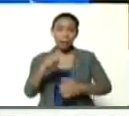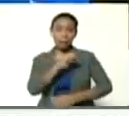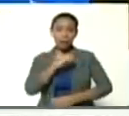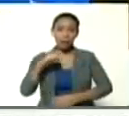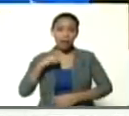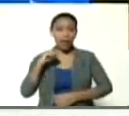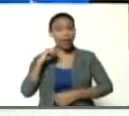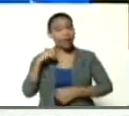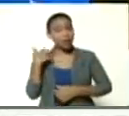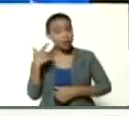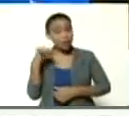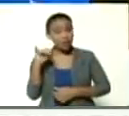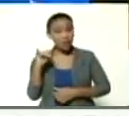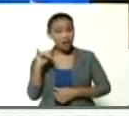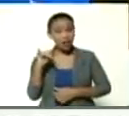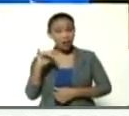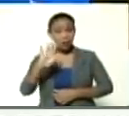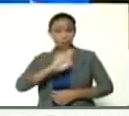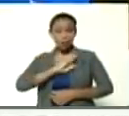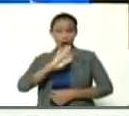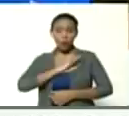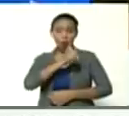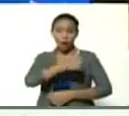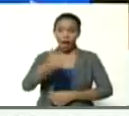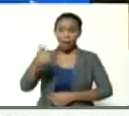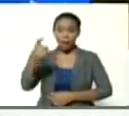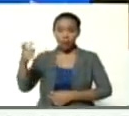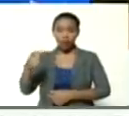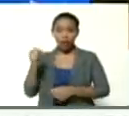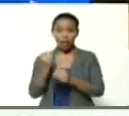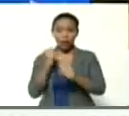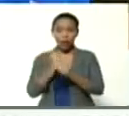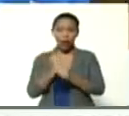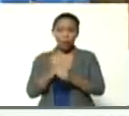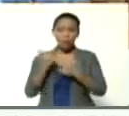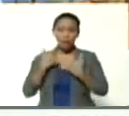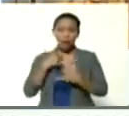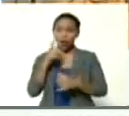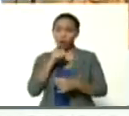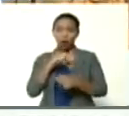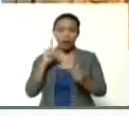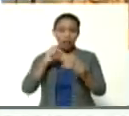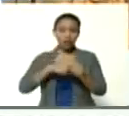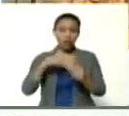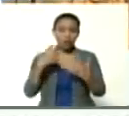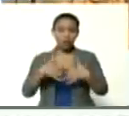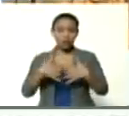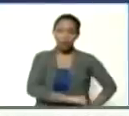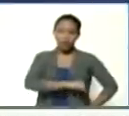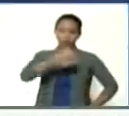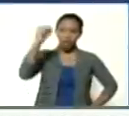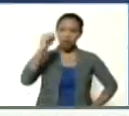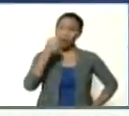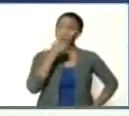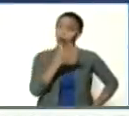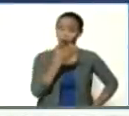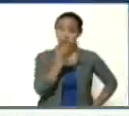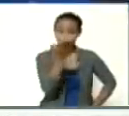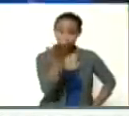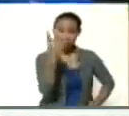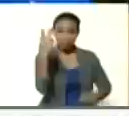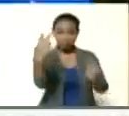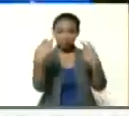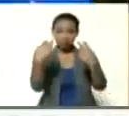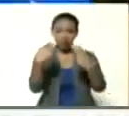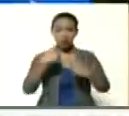y cuentapropistas, ¿verdad? Estos son algunos de los elementos que quiero anunciar. Fíjense ustedes, les estaba